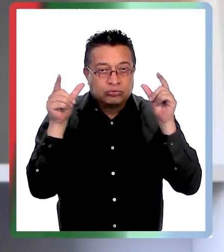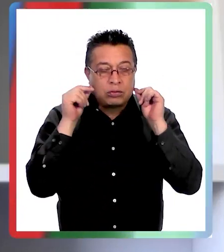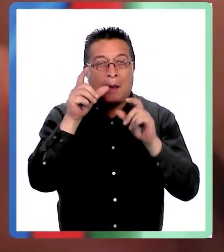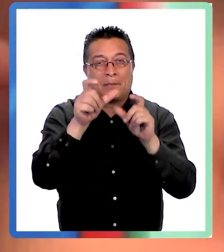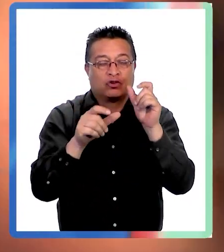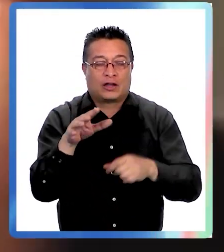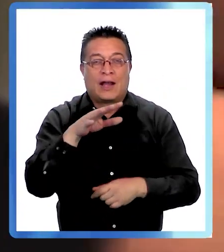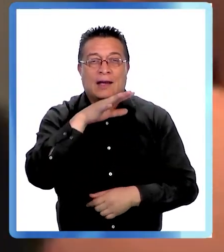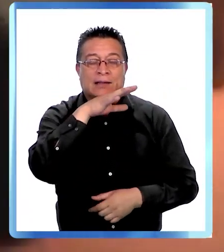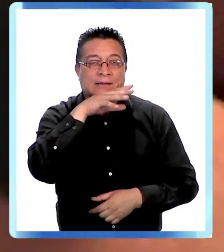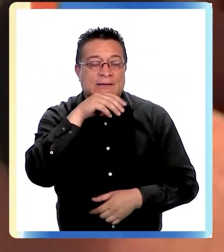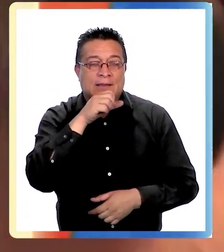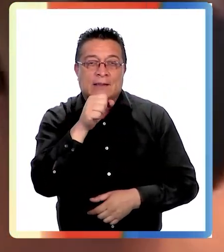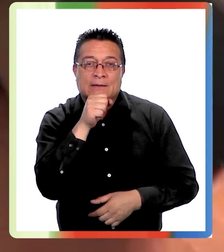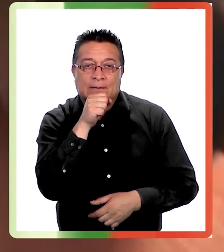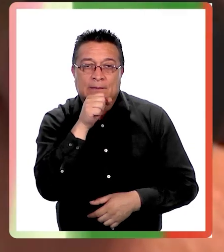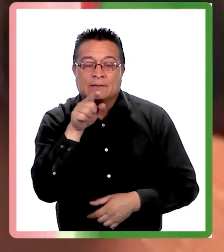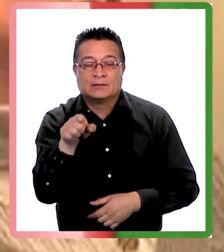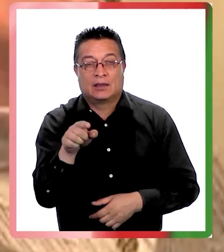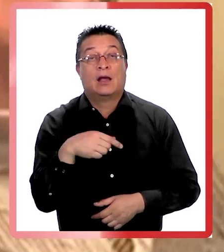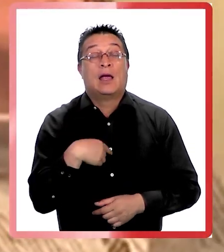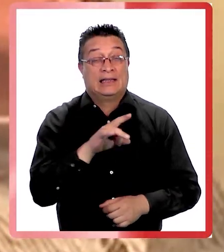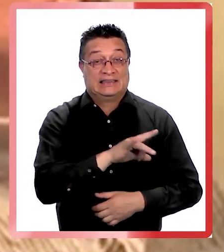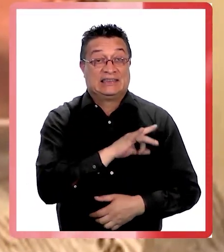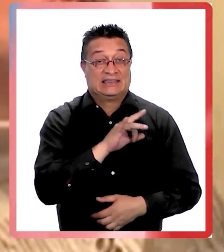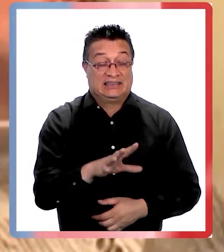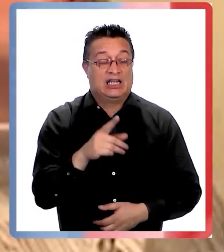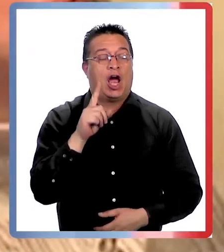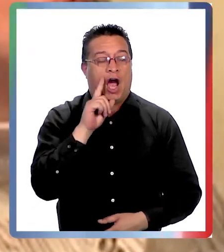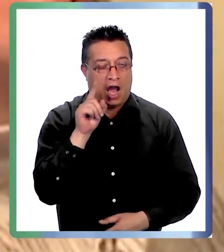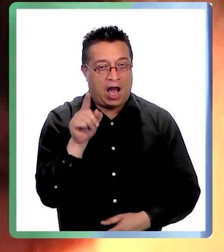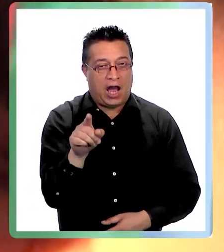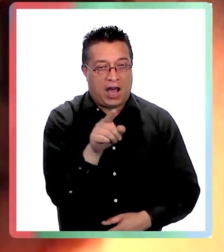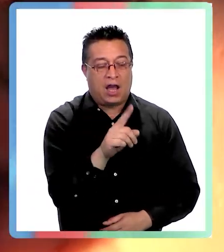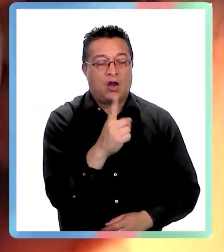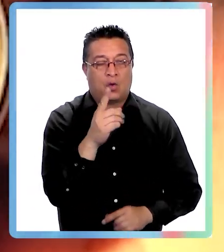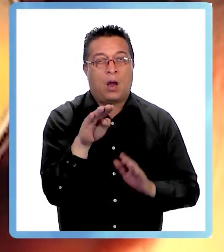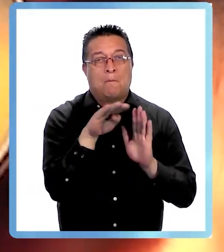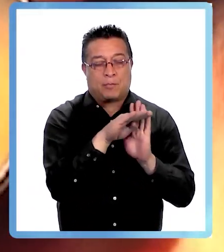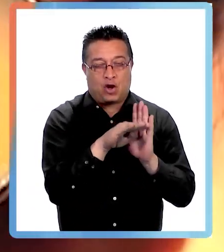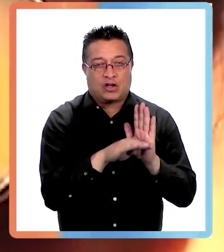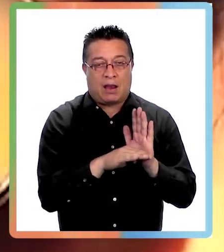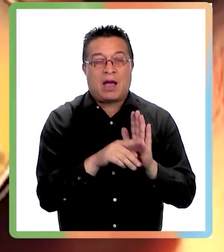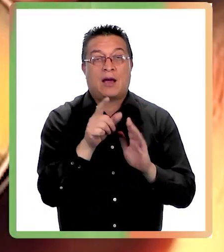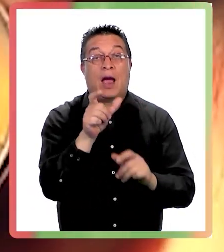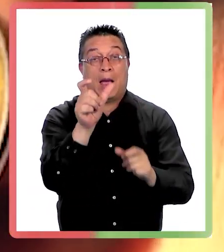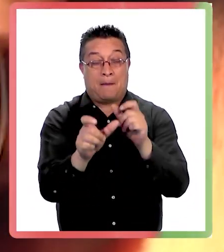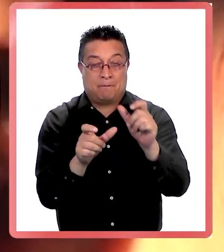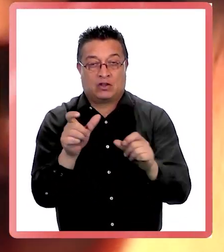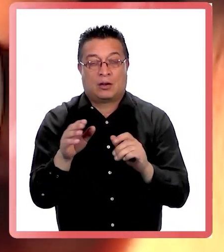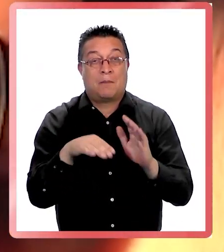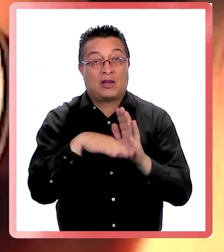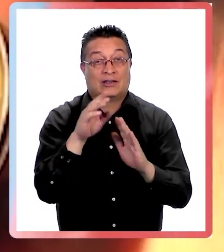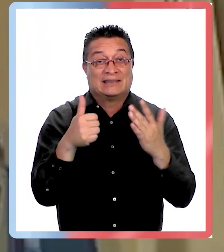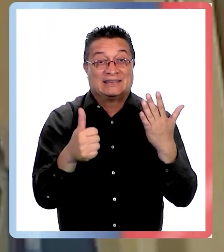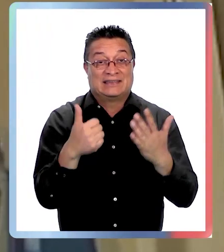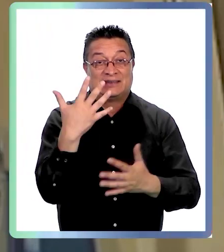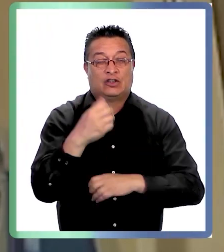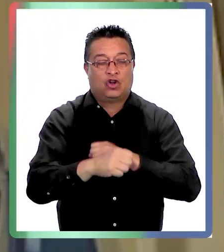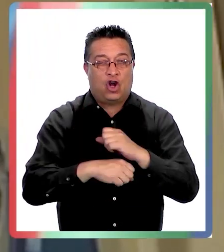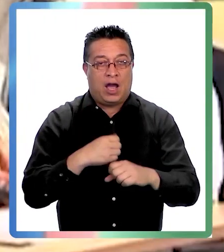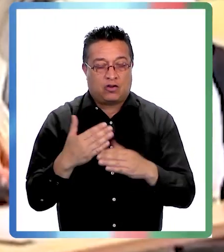la población mayor. Eh, en Chile tenemos ya un programa que a los pacientes mayores de 65